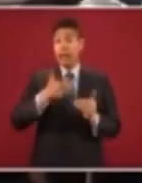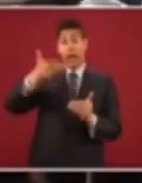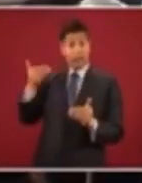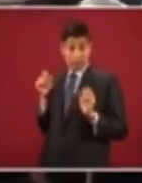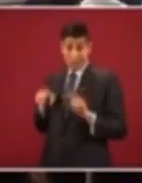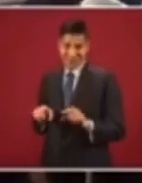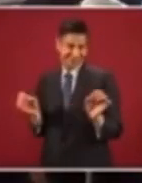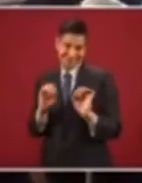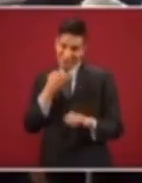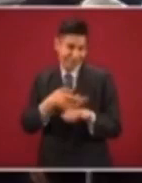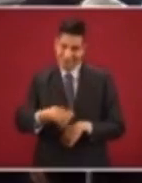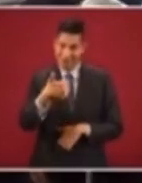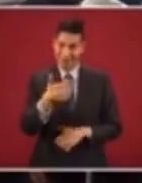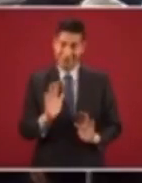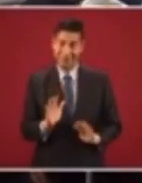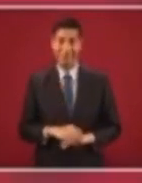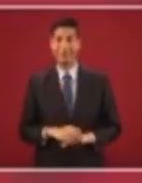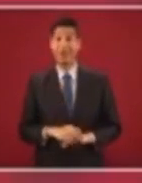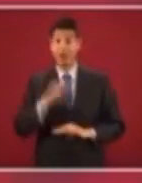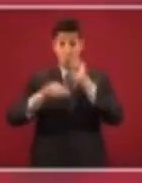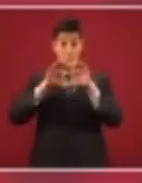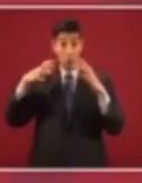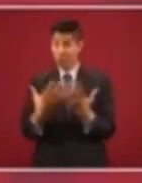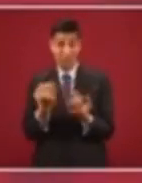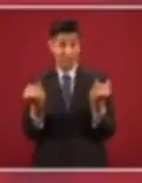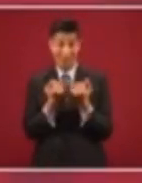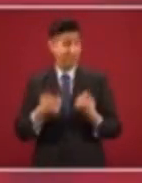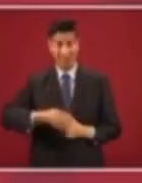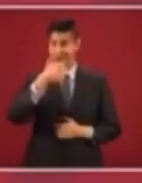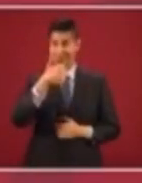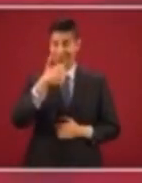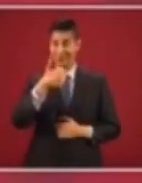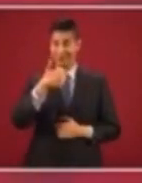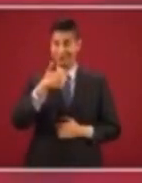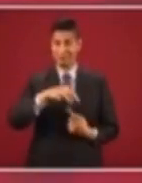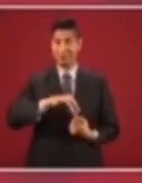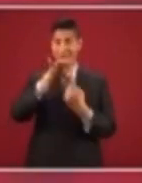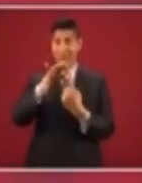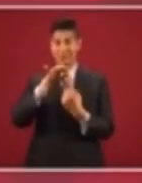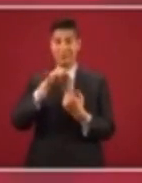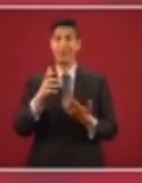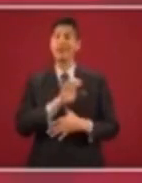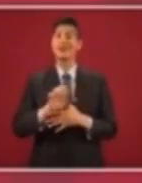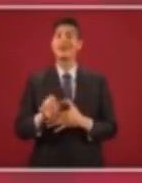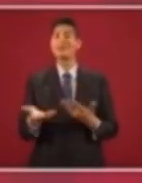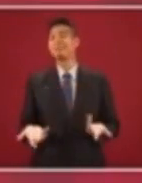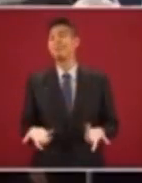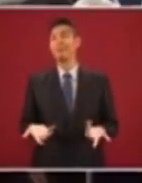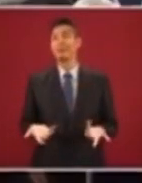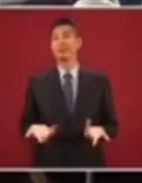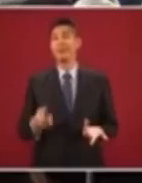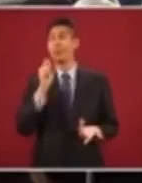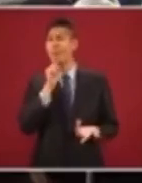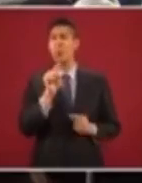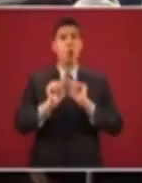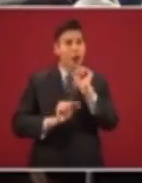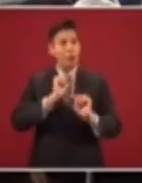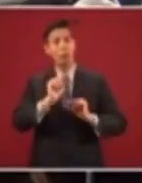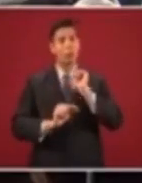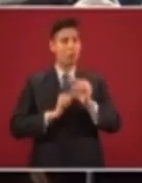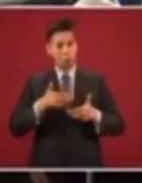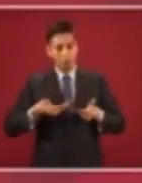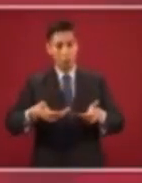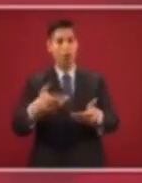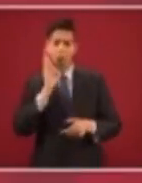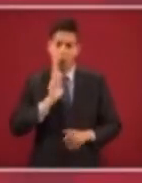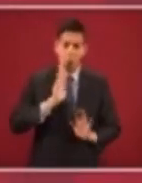así? ¿En México? ¿En el mundo? ¿No? Entonces, se hace camino al andar.